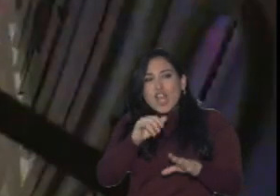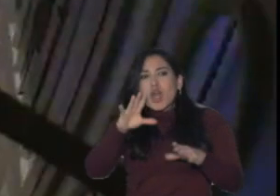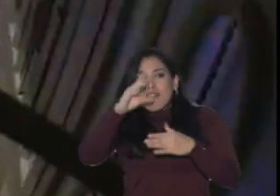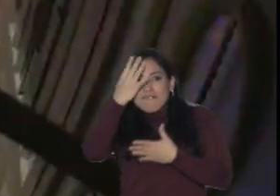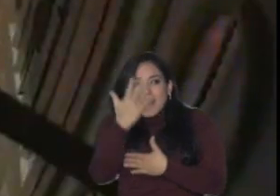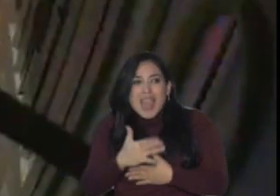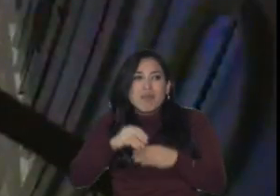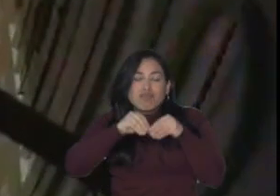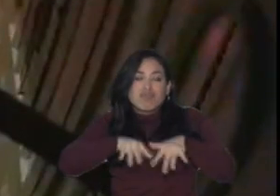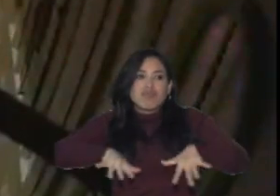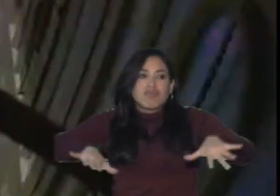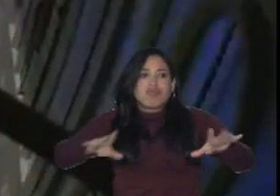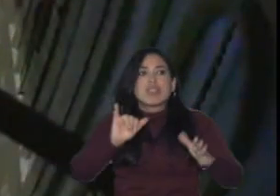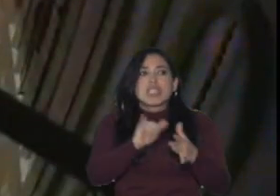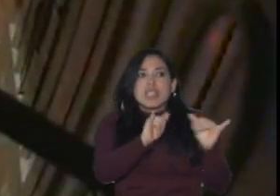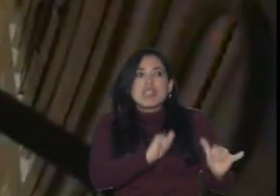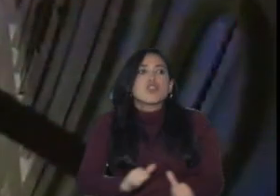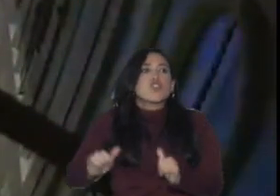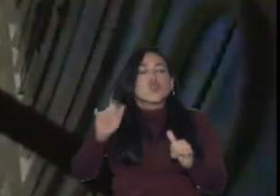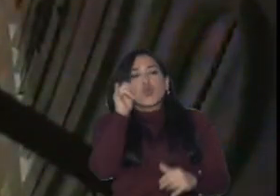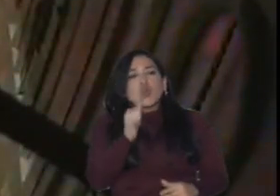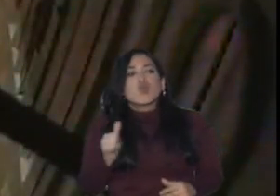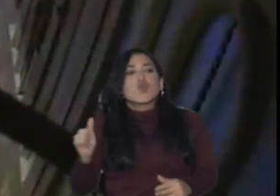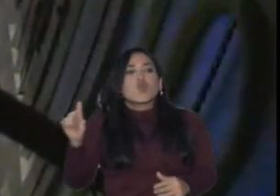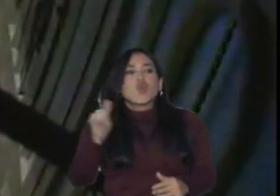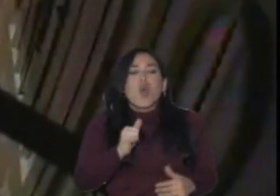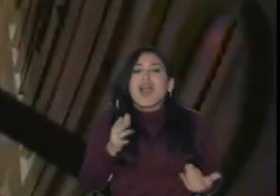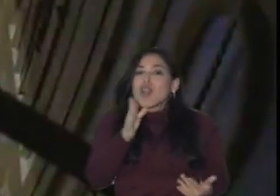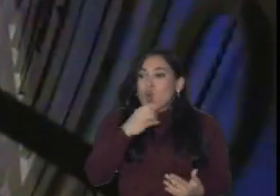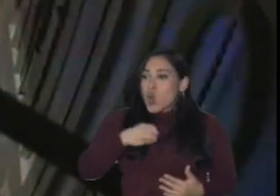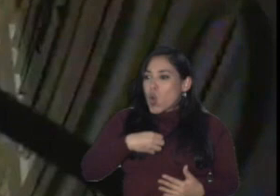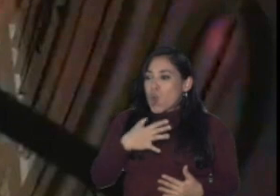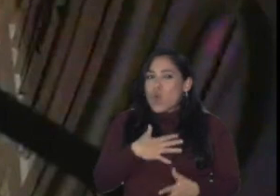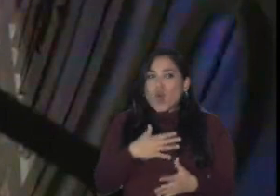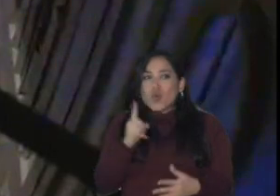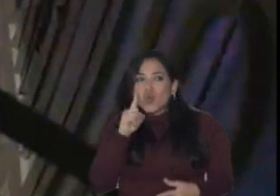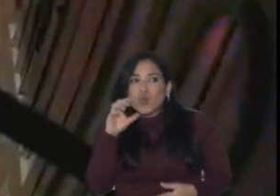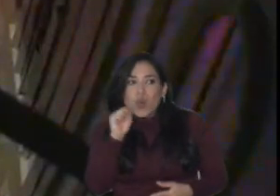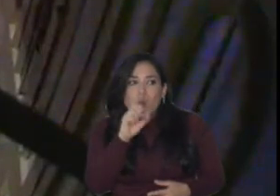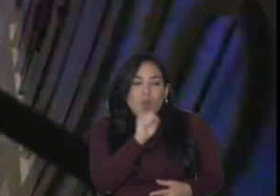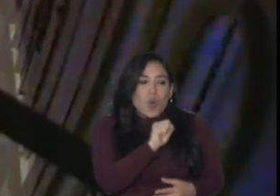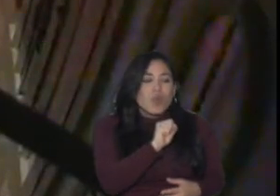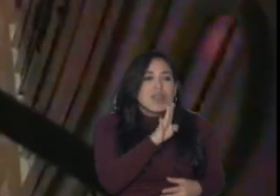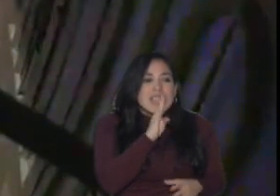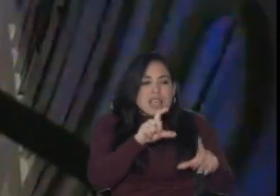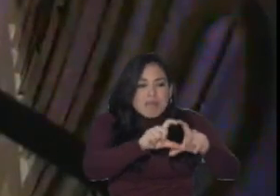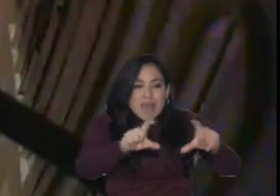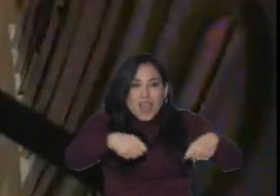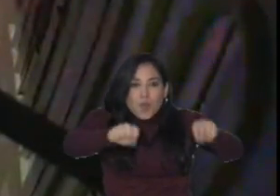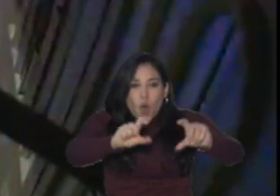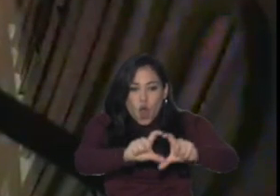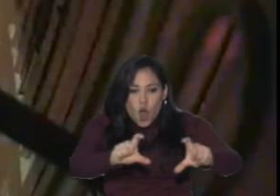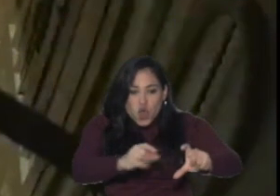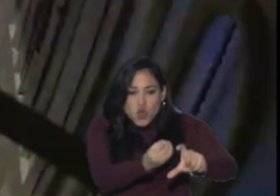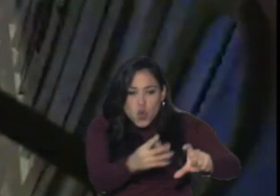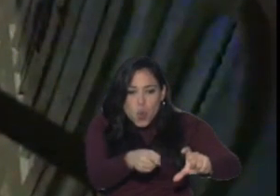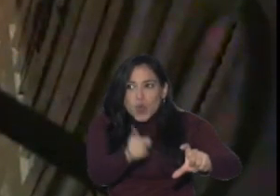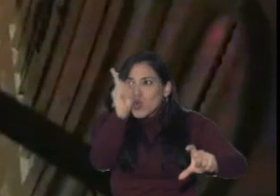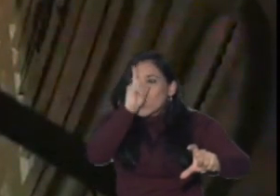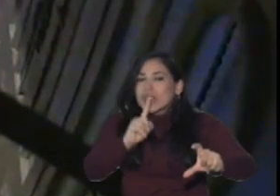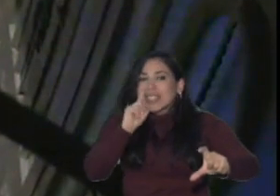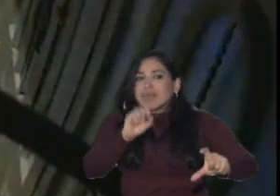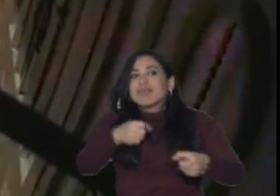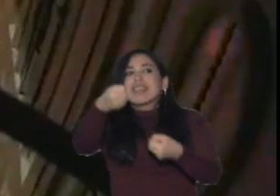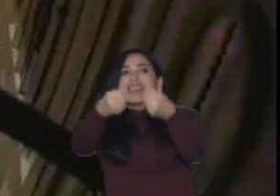redes es muy similar y no ha dado oportunidad para poder encontrar las placas principalmente y otras